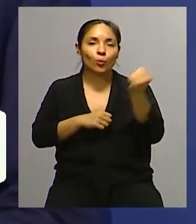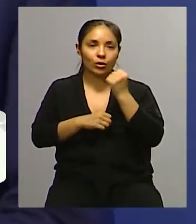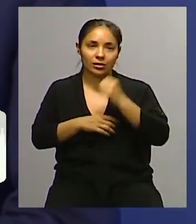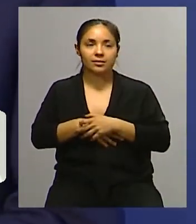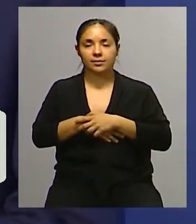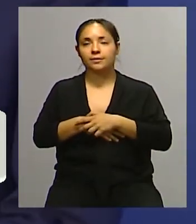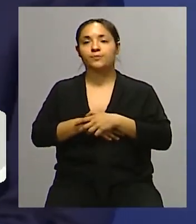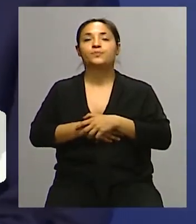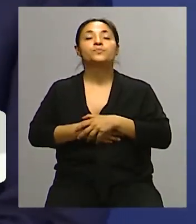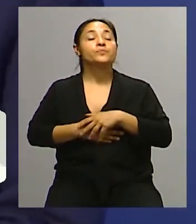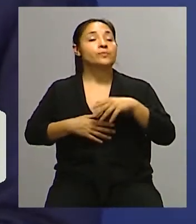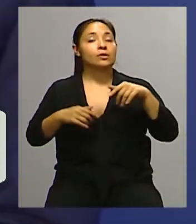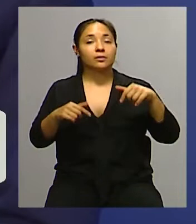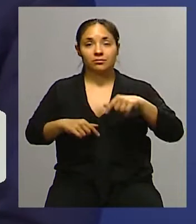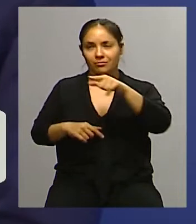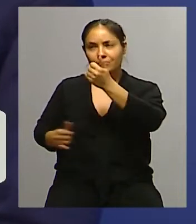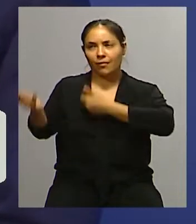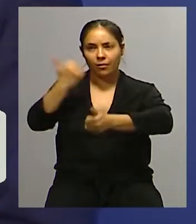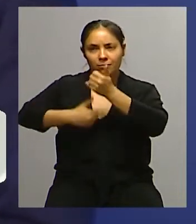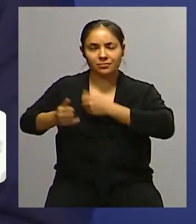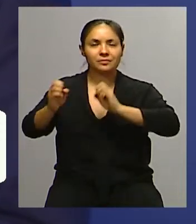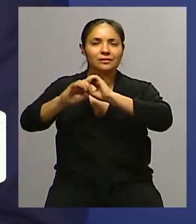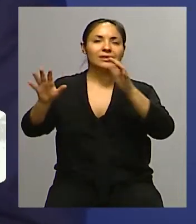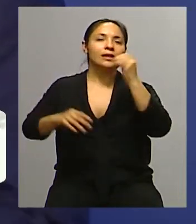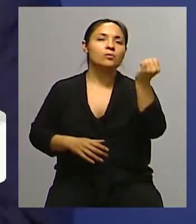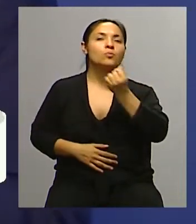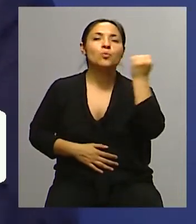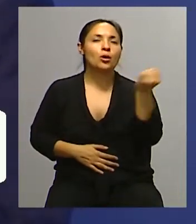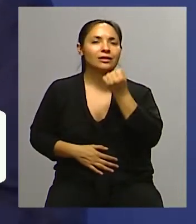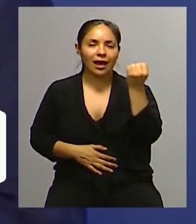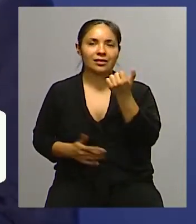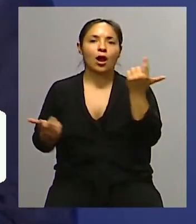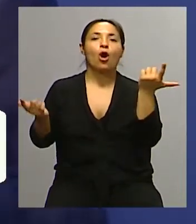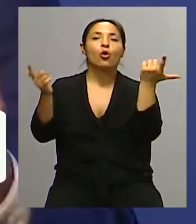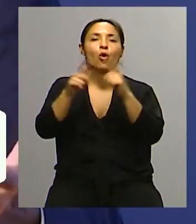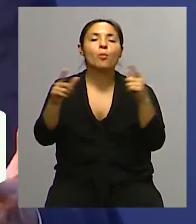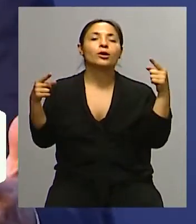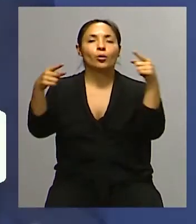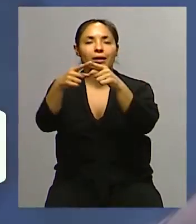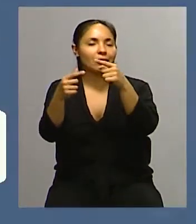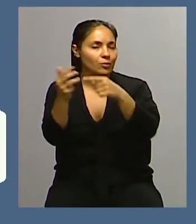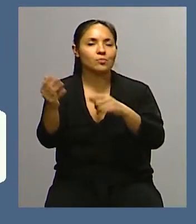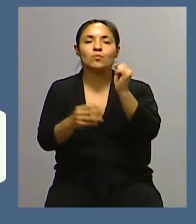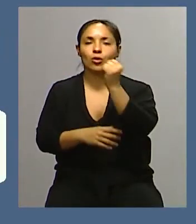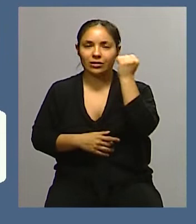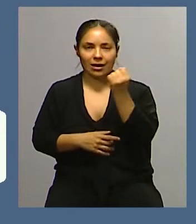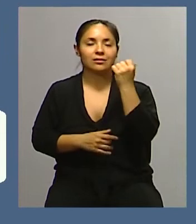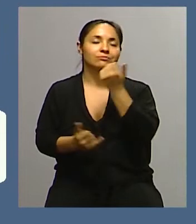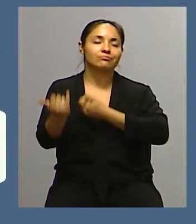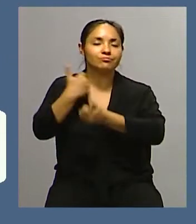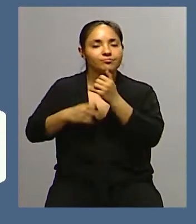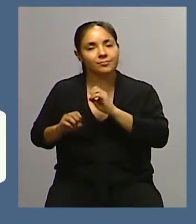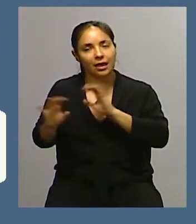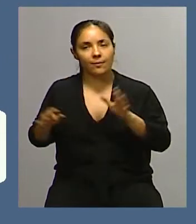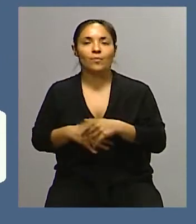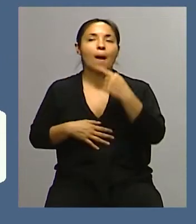respecto de, ya destacaste y marcaste bien la importancia que tienen las cumbres, los objetivos. Ahora, te hago una pregunta respecto